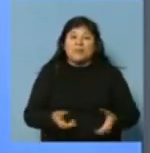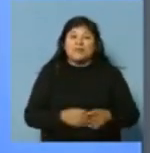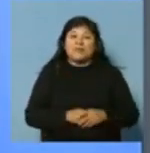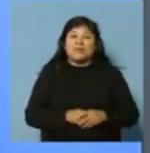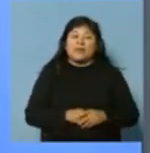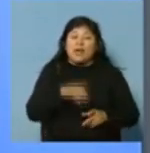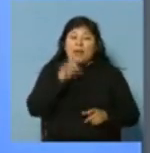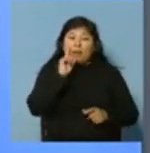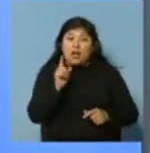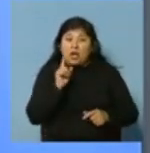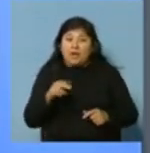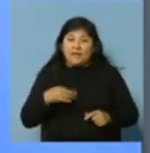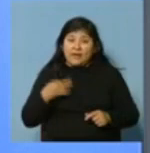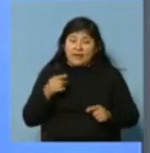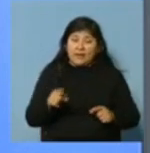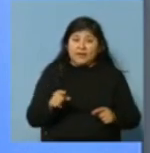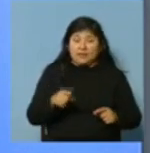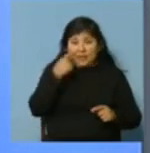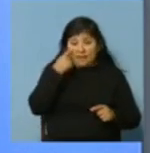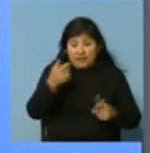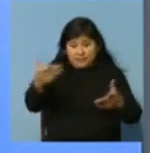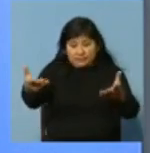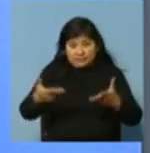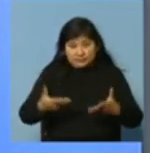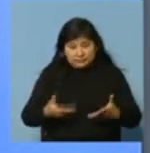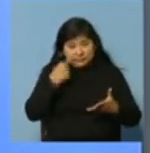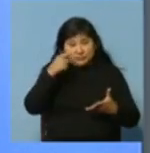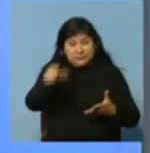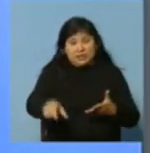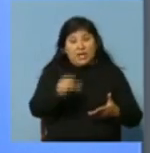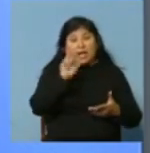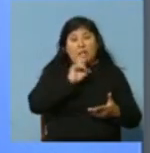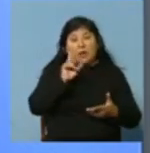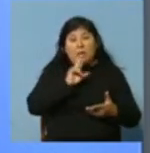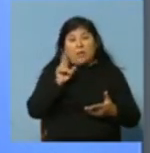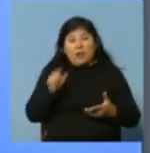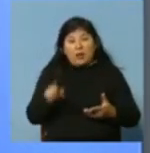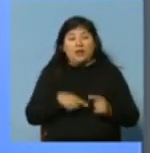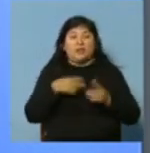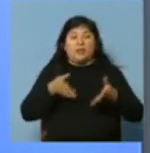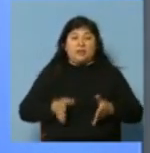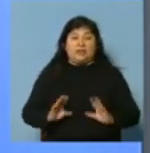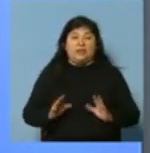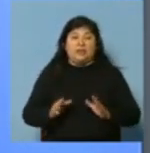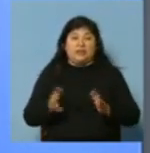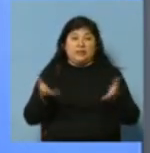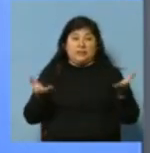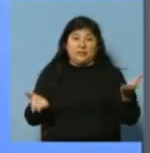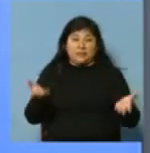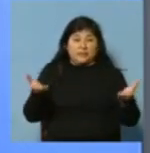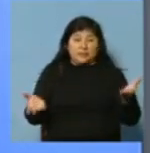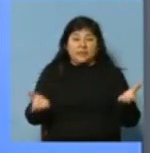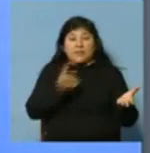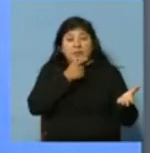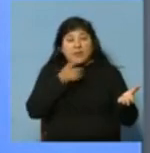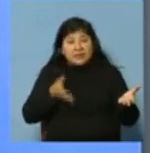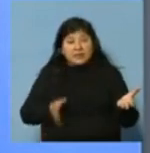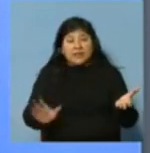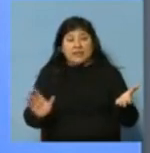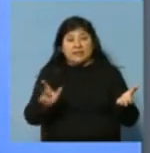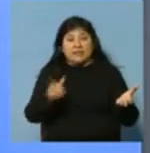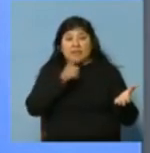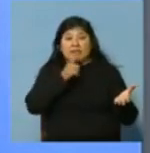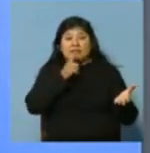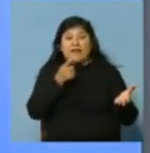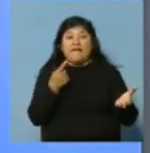cuando recibe un cuadro donde el posible nacimiento de ese niño implicaría nacer que nazca un niño vivo